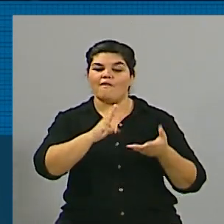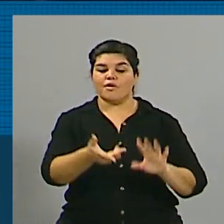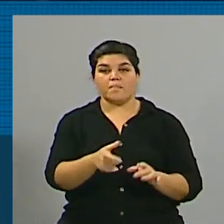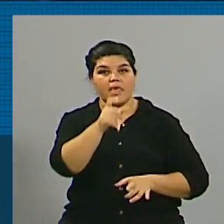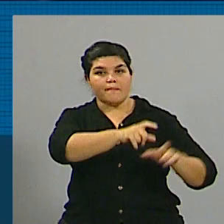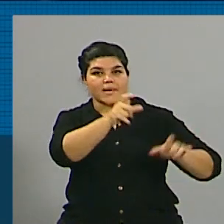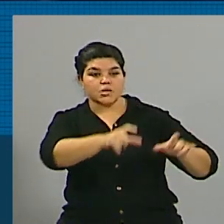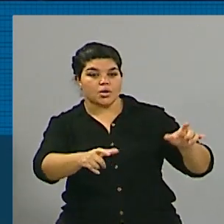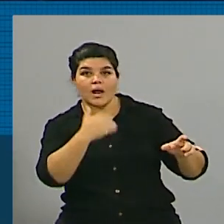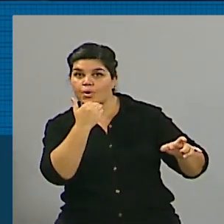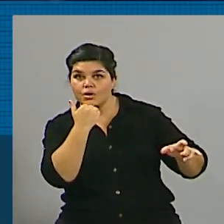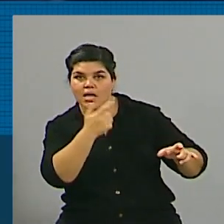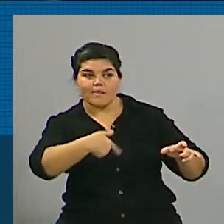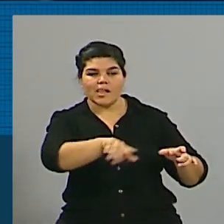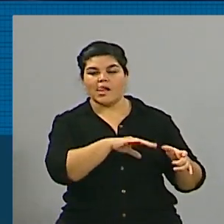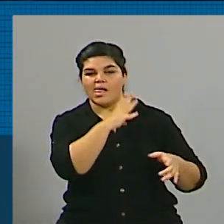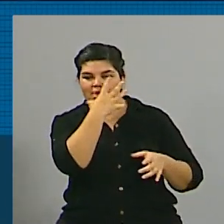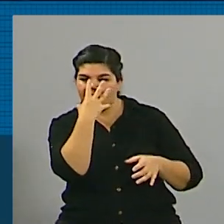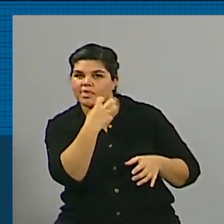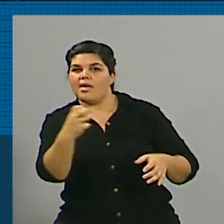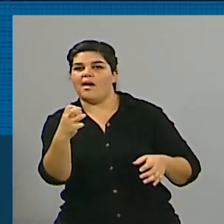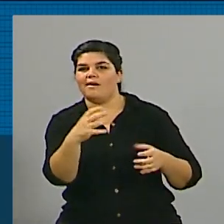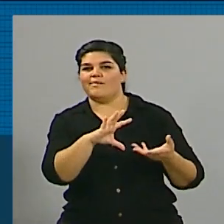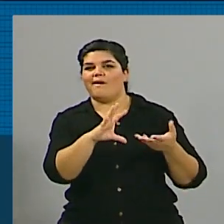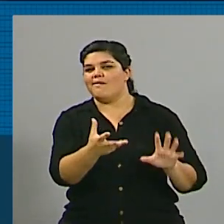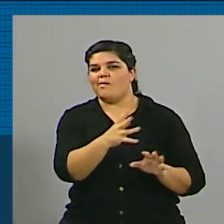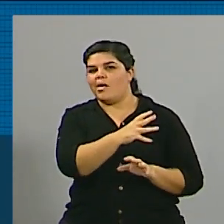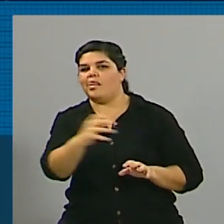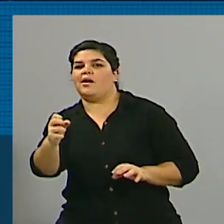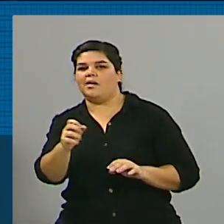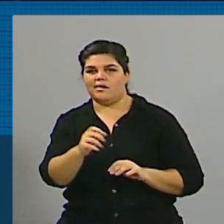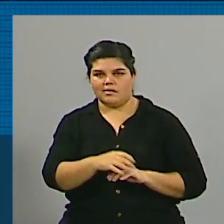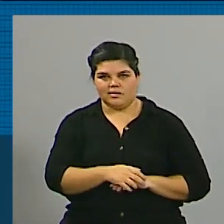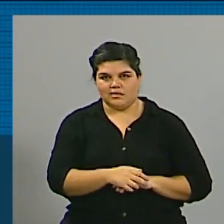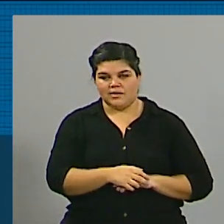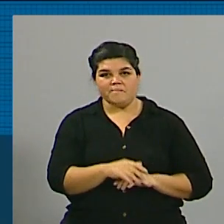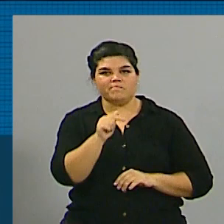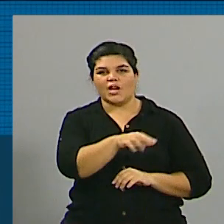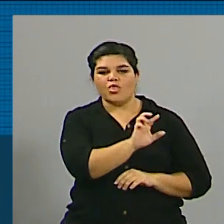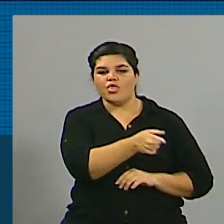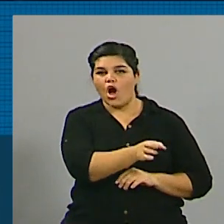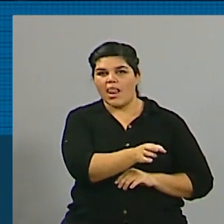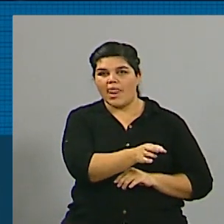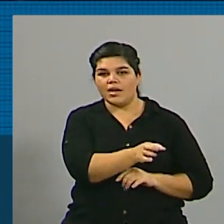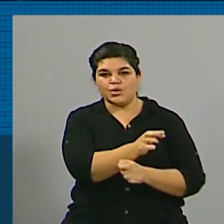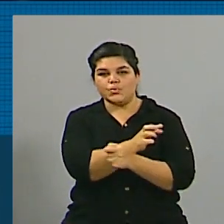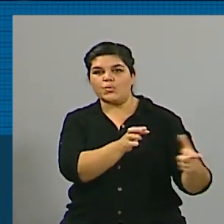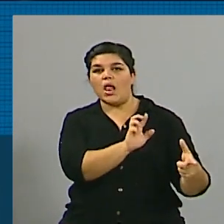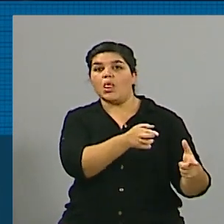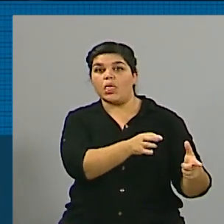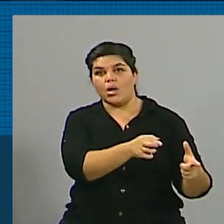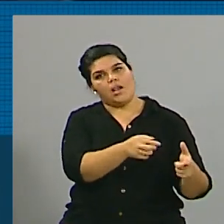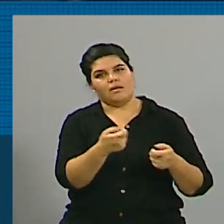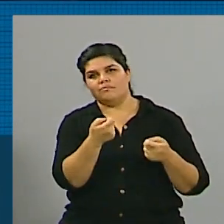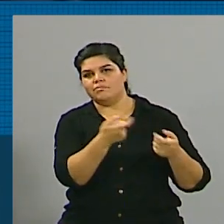que piensa, por ejemplo, que al dolarizar pasaría a cobrar sus ingresos en dólares, ¿no? Por ejemplo,